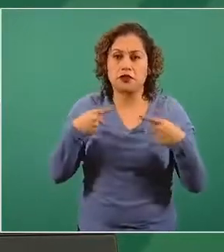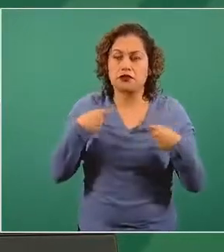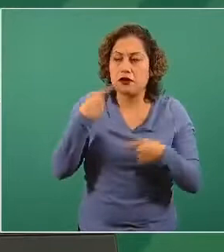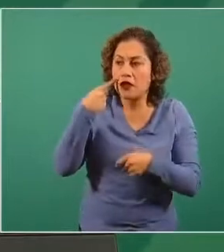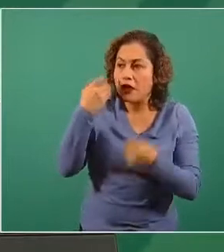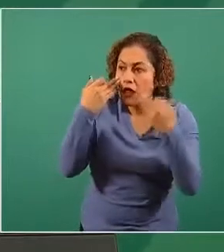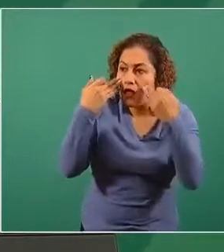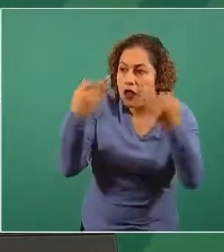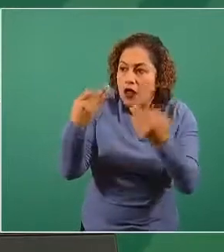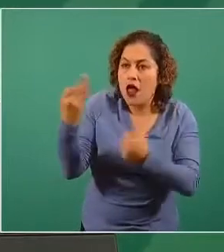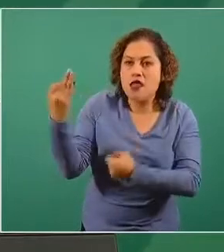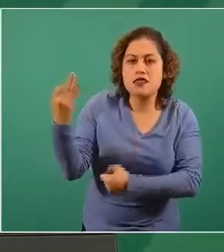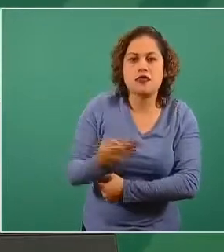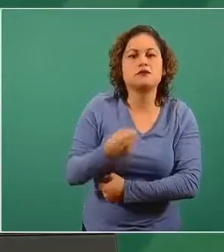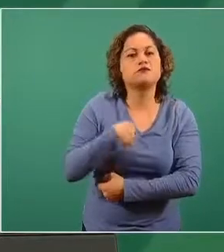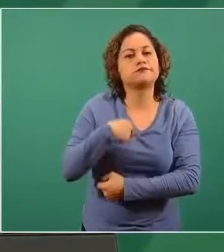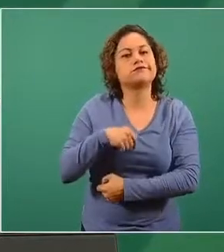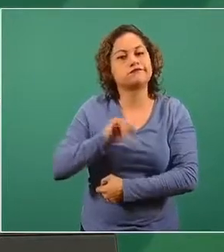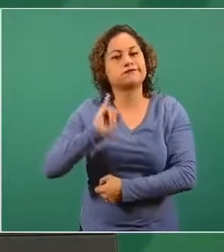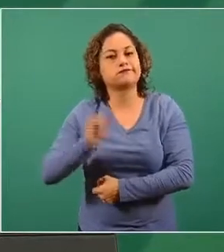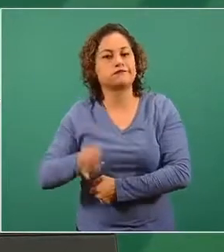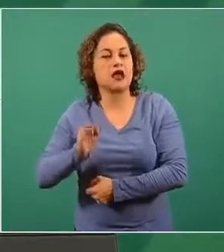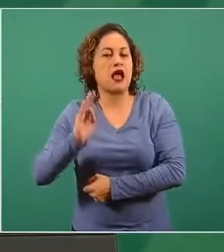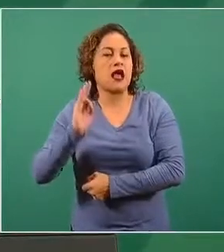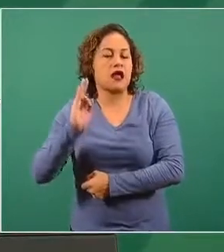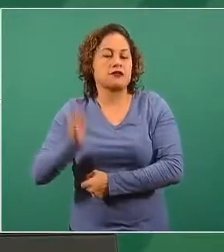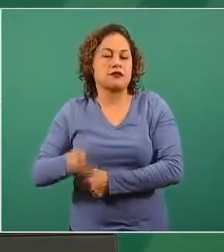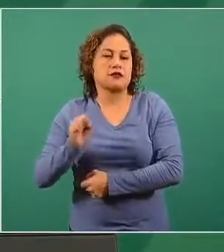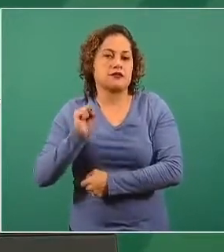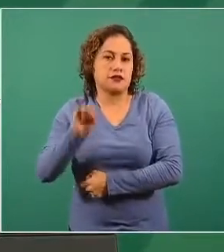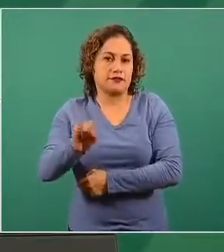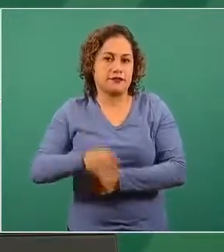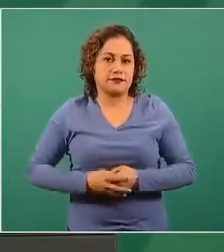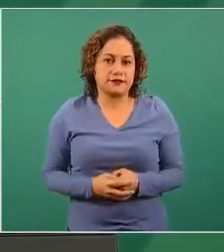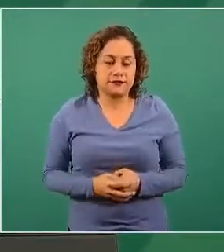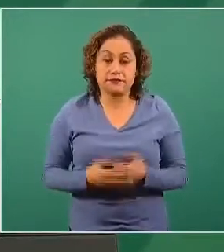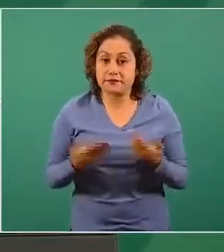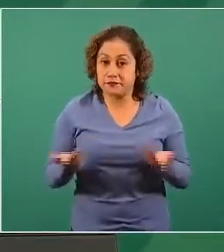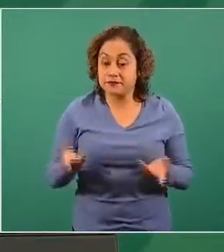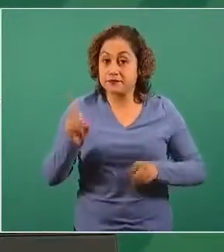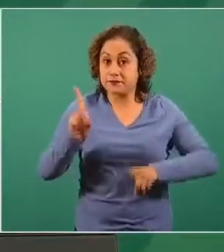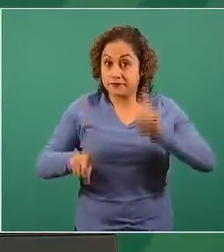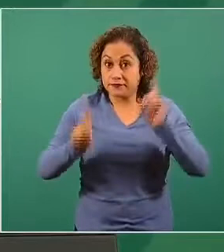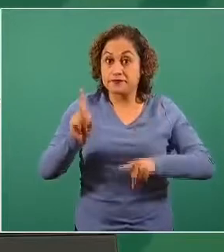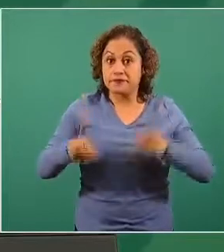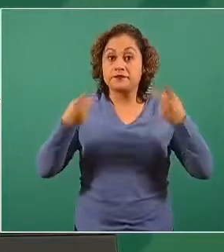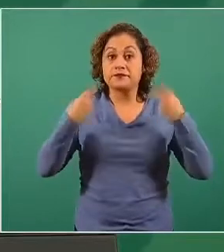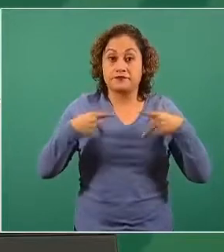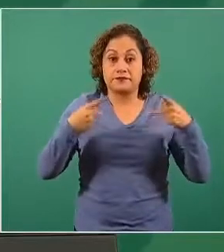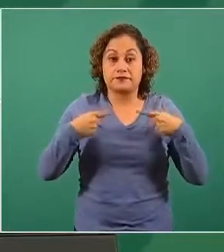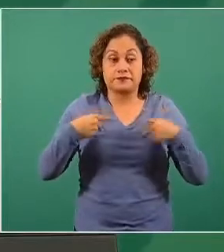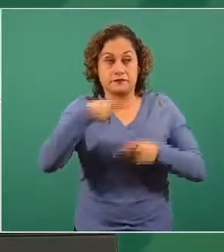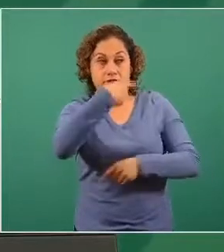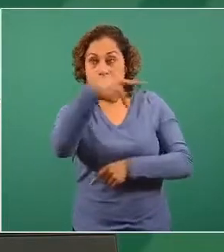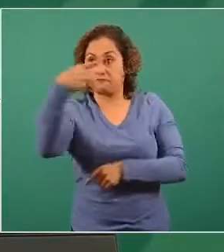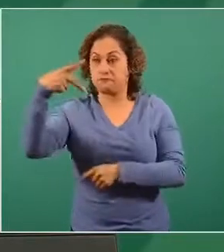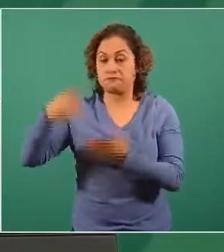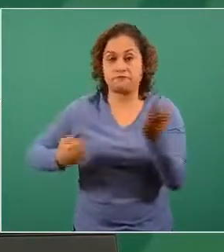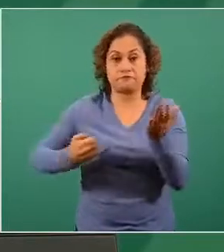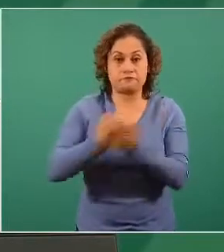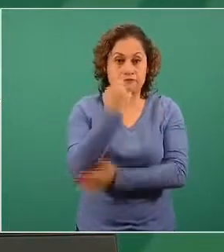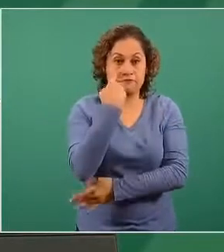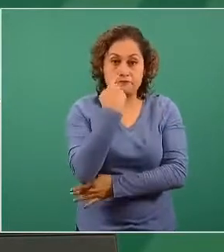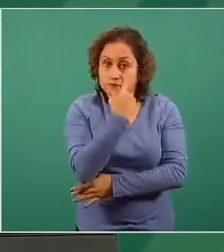y con sustento científico, para que las personas tomen la decisión de aplicarse la vacuna y